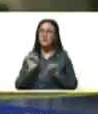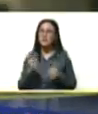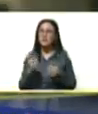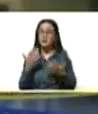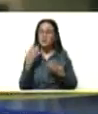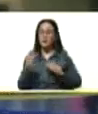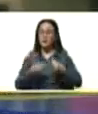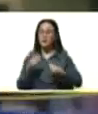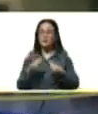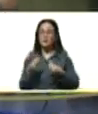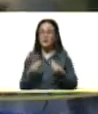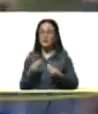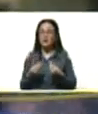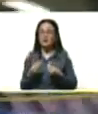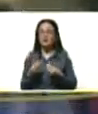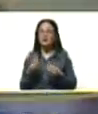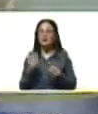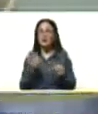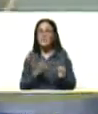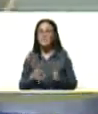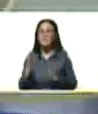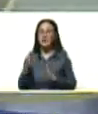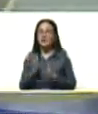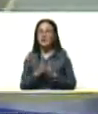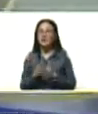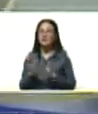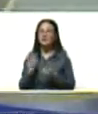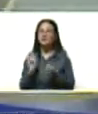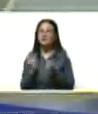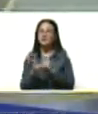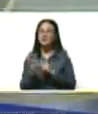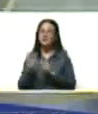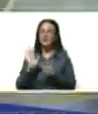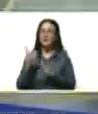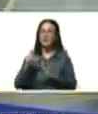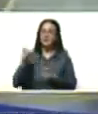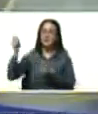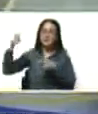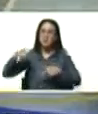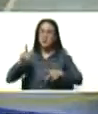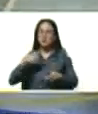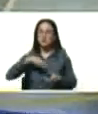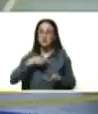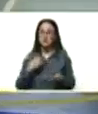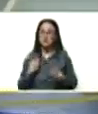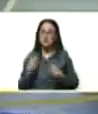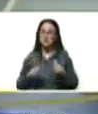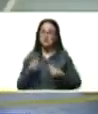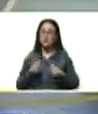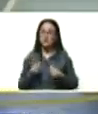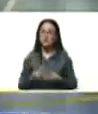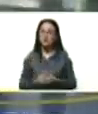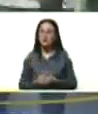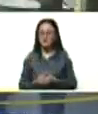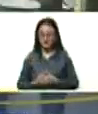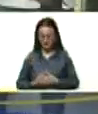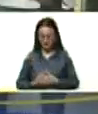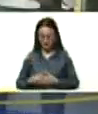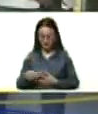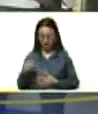dibujar dentro del siguiente plan, la siguiente fase de sustitución de importaciones para Metro de Caracas. Adelante, presidente.